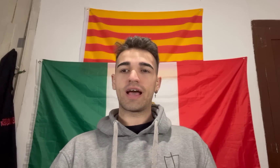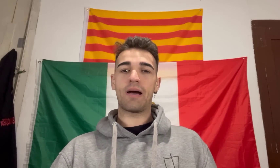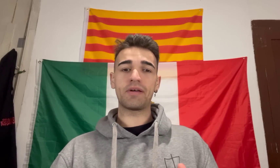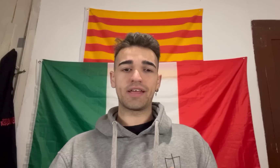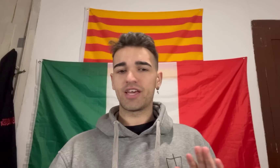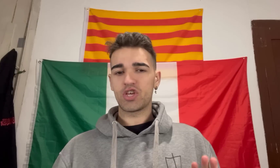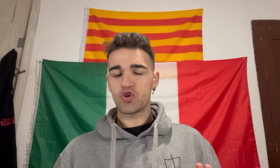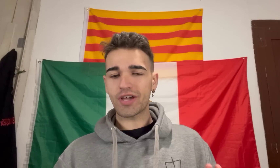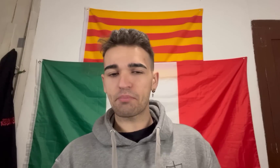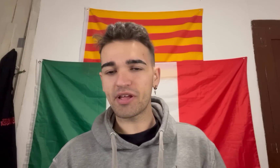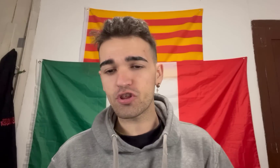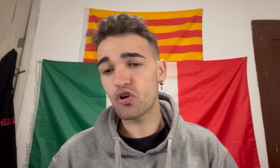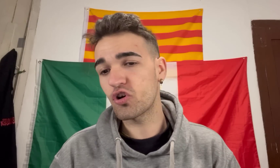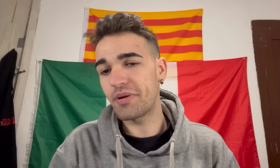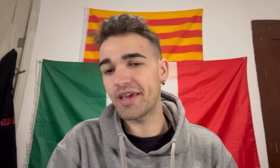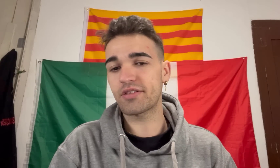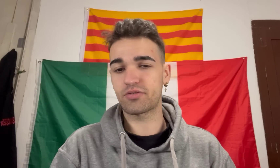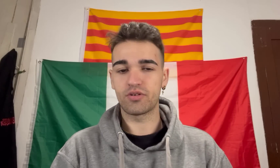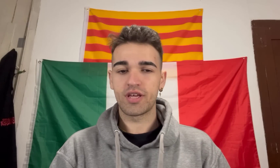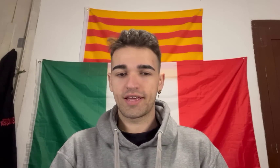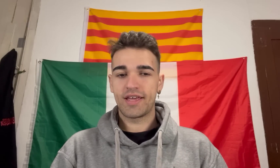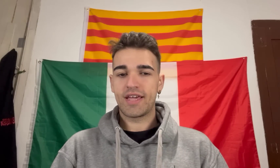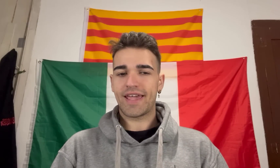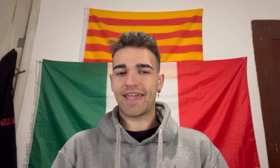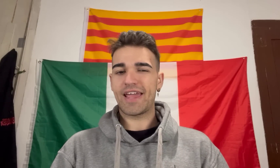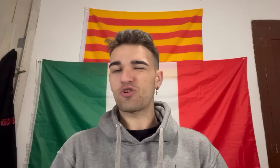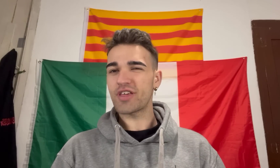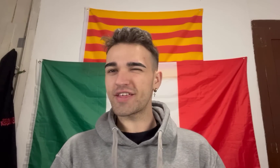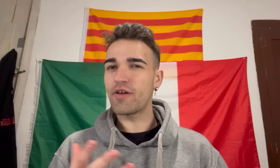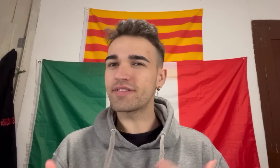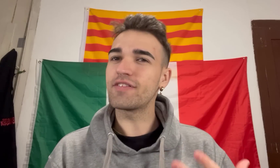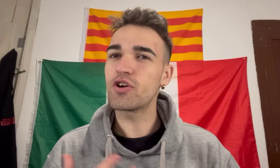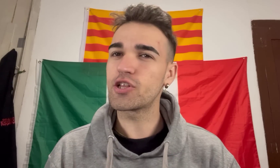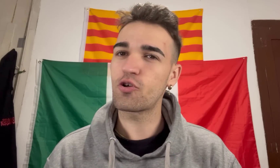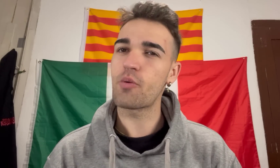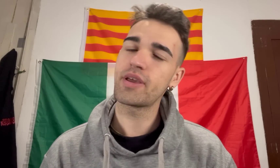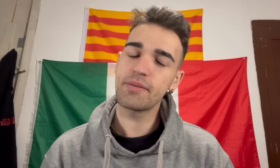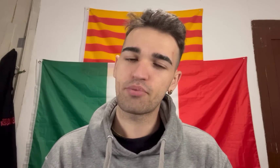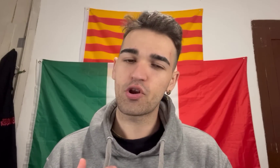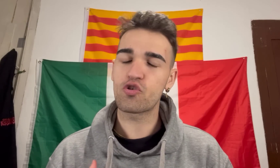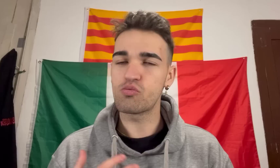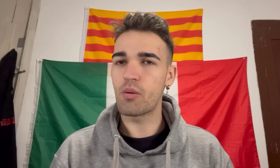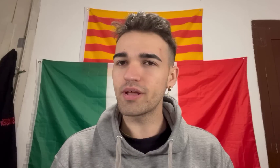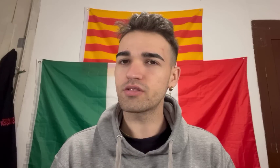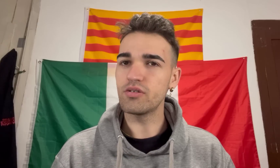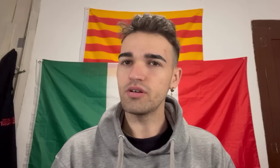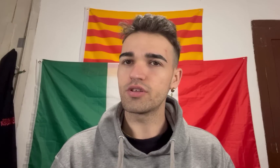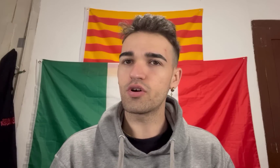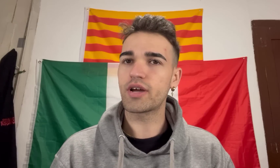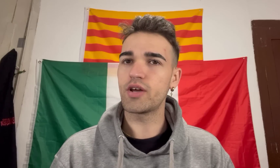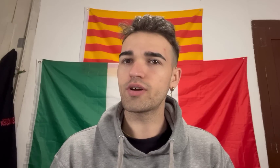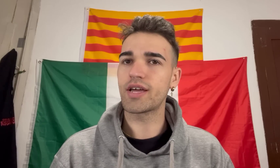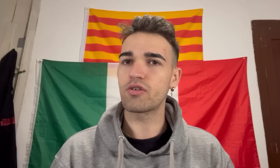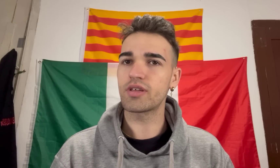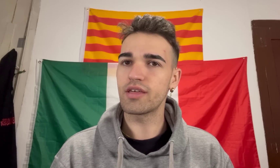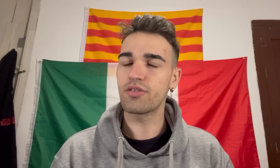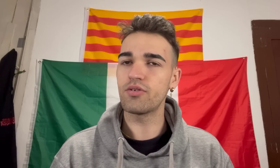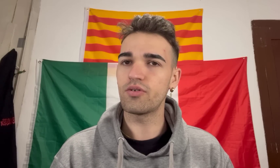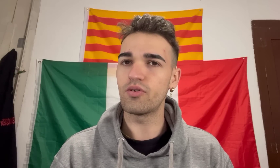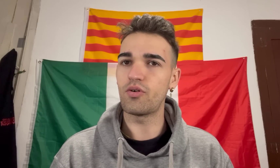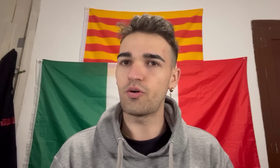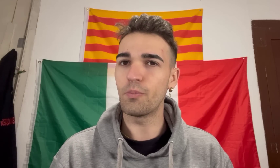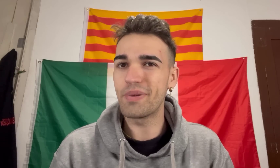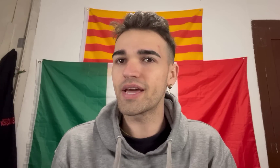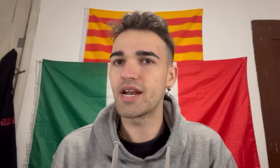opinión. A ver, ¿yo qué pienso sobre esto? No sé si lo he entendido de todo bien, pero en su momento yo creo que no se